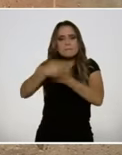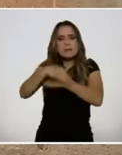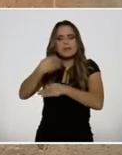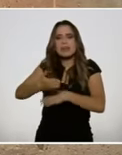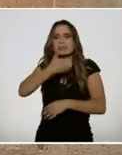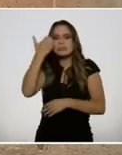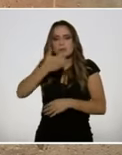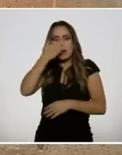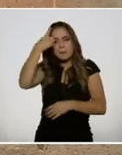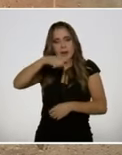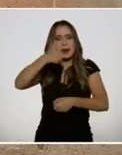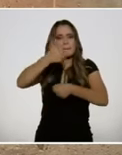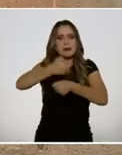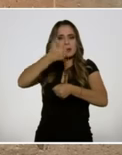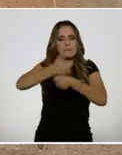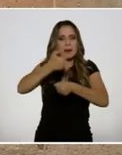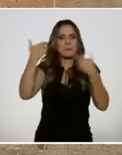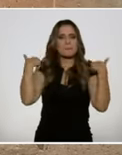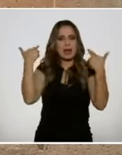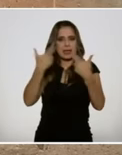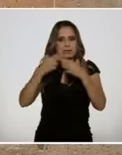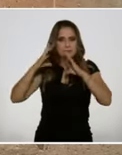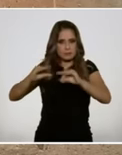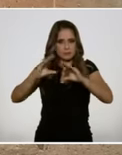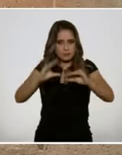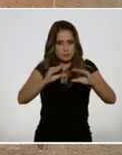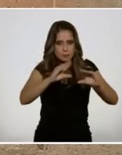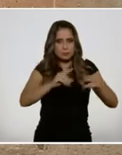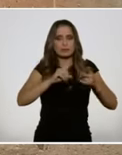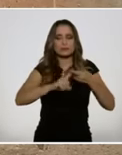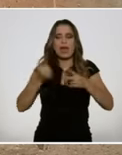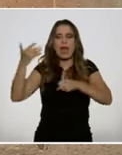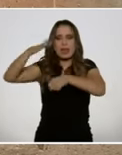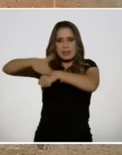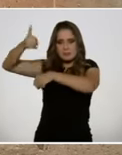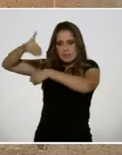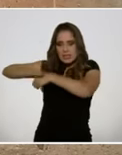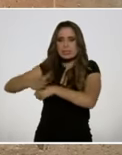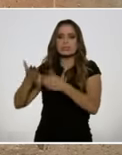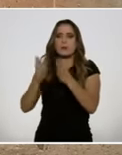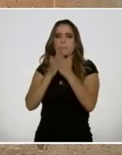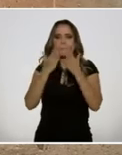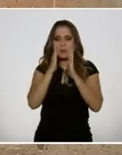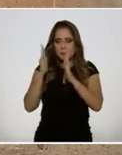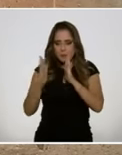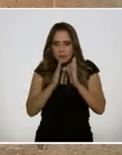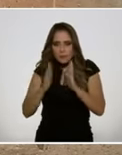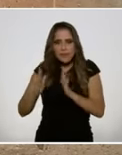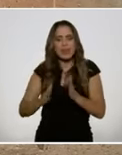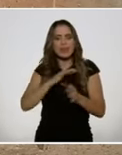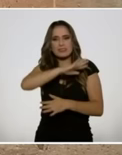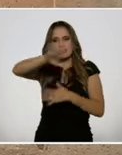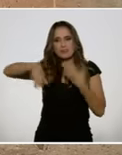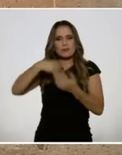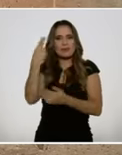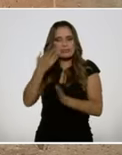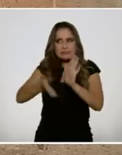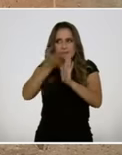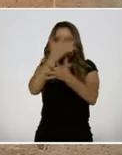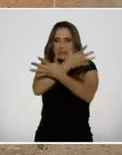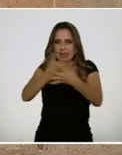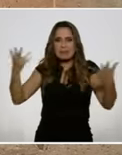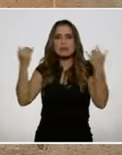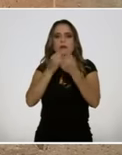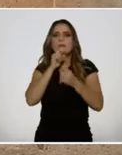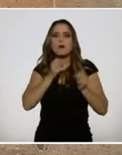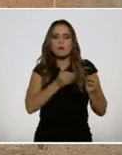Escuela Normal Primaria para maestros, a los departamentos administrativos de bibliotecas y de escuelas técnicas, así como a los